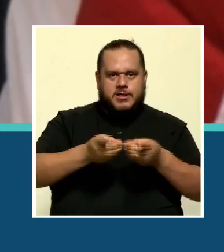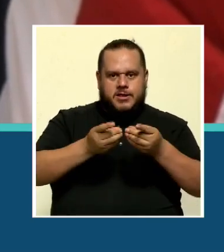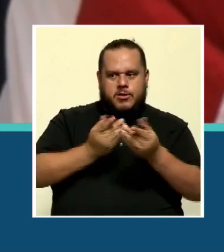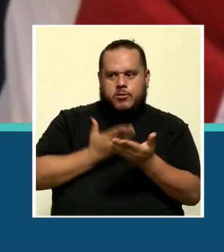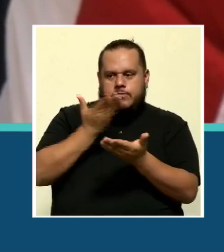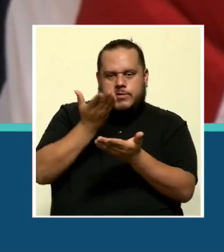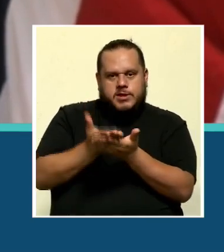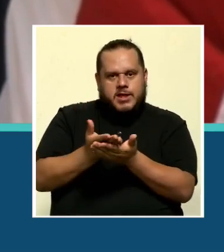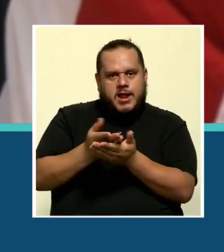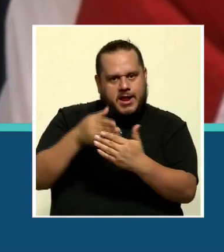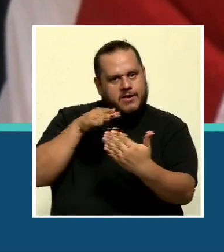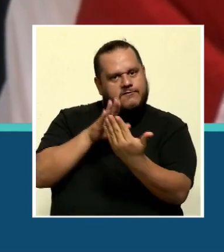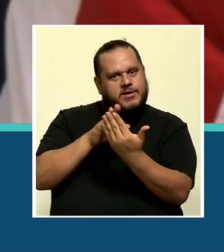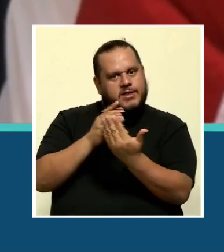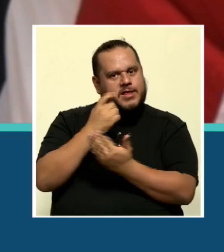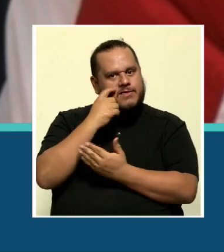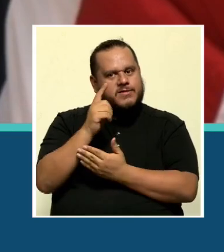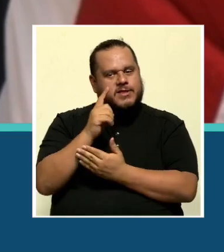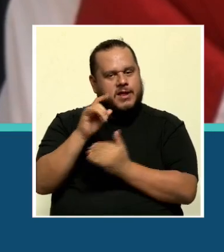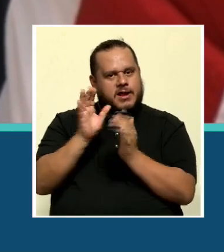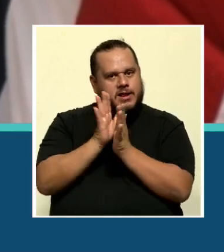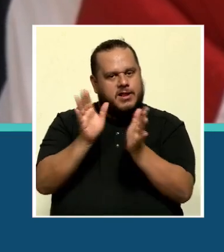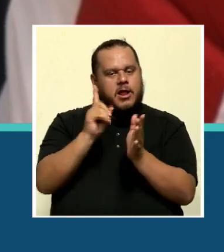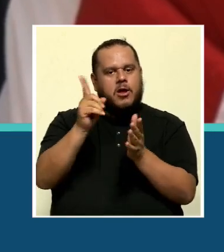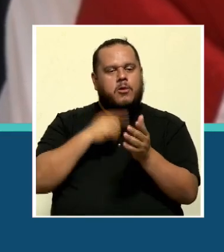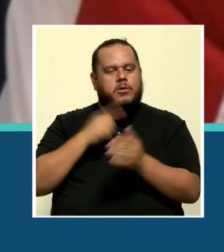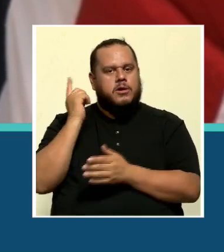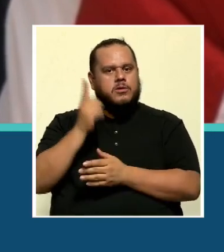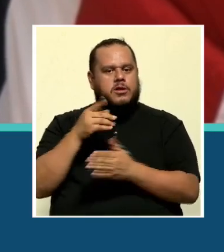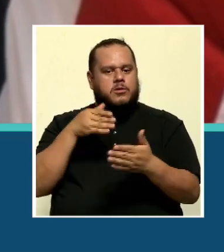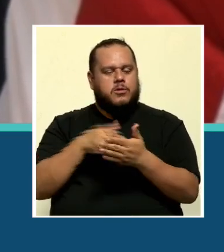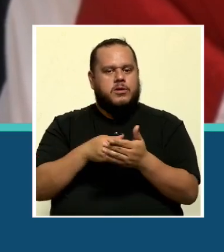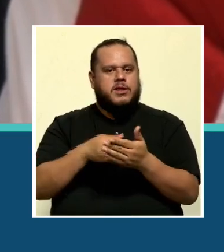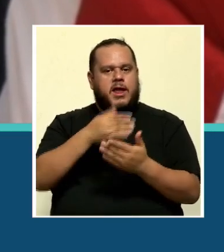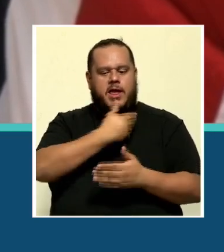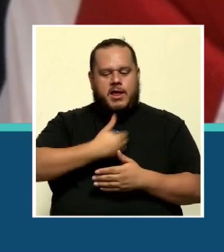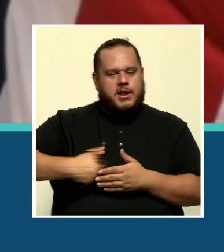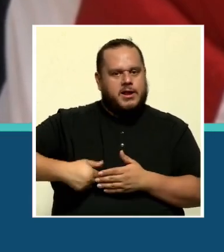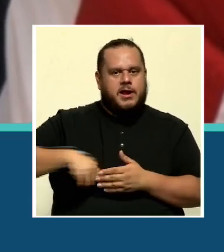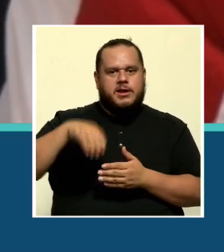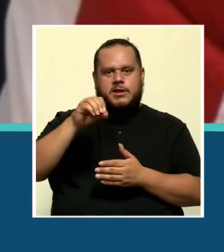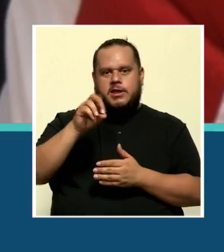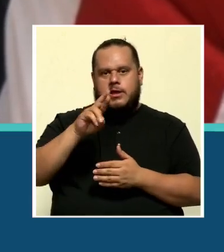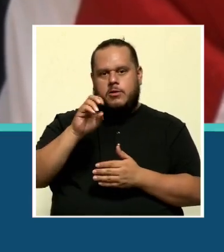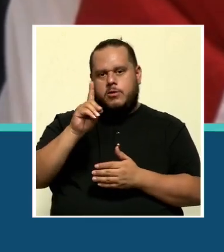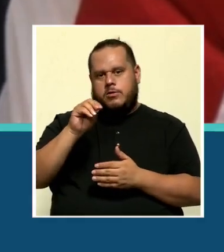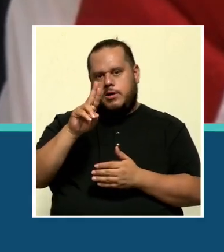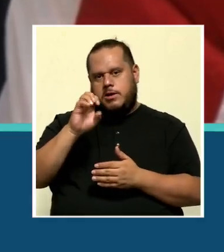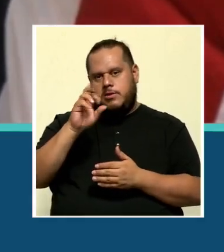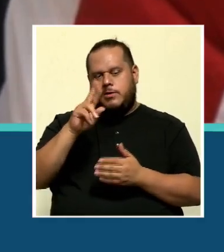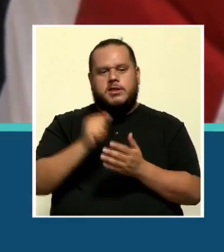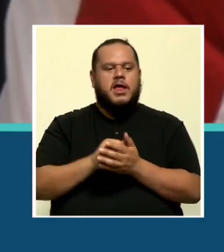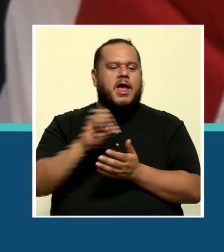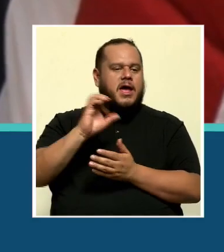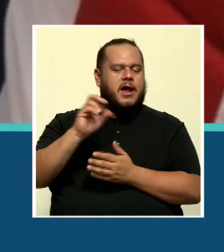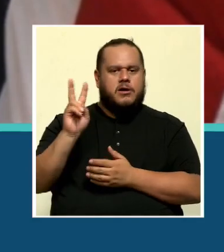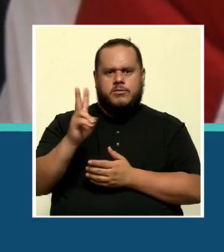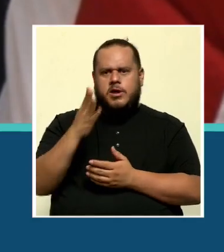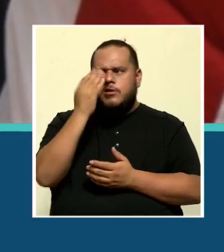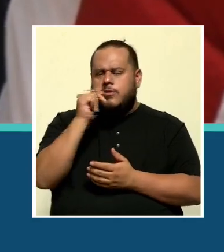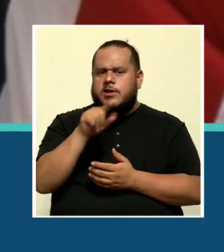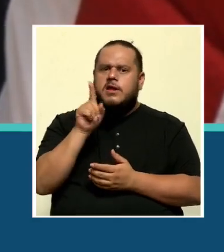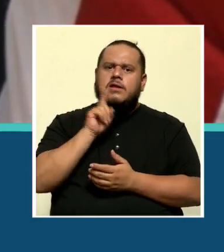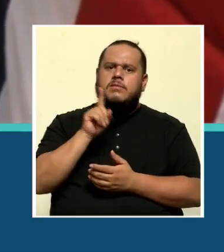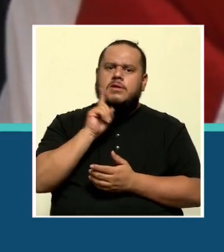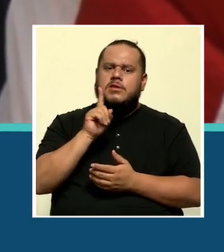fiscal general lo que es una acusación contra el alcalde de Corredores, Carlos Viales. Esto por presuntamente haber mentido